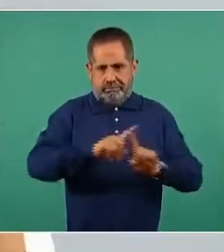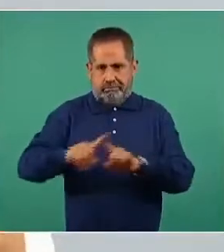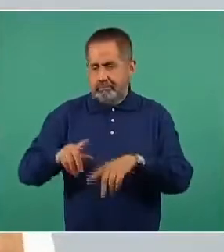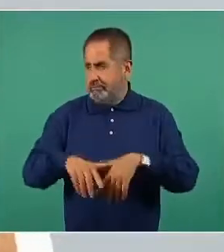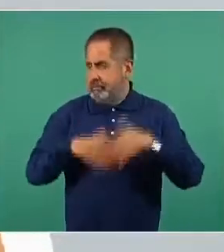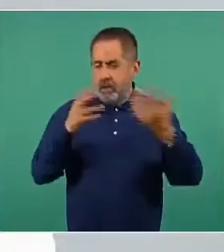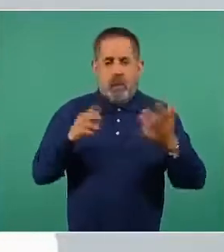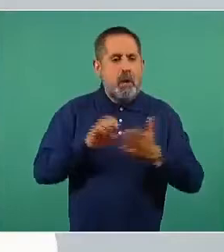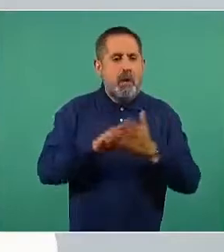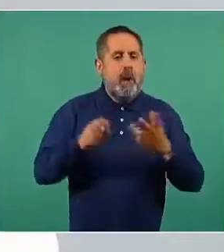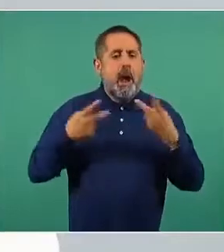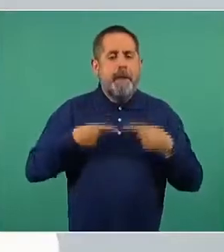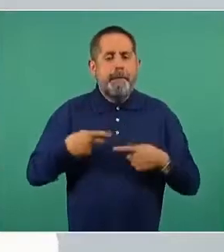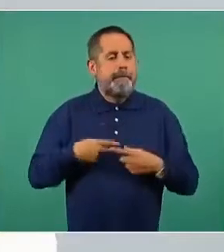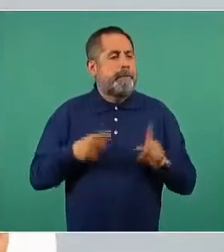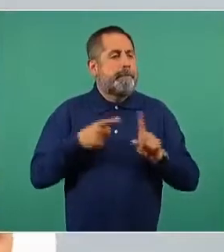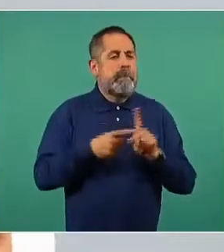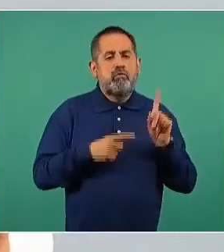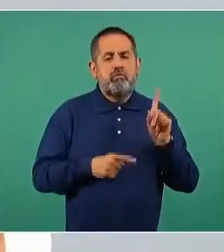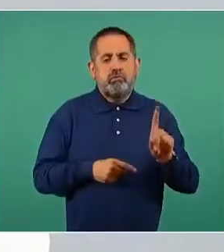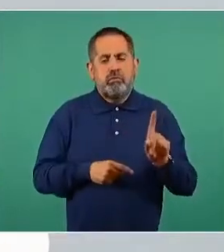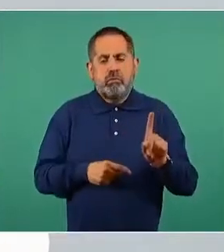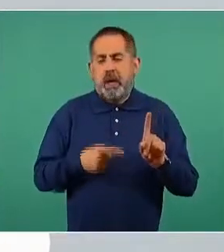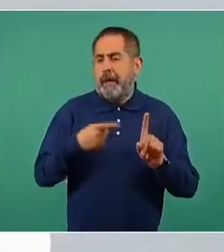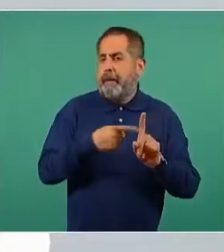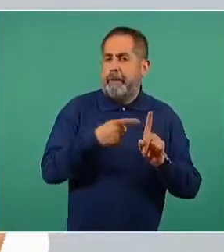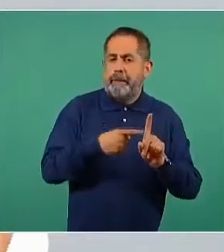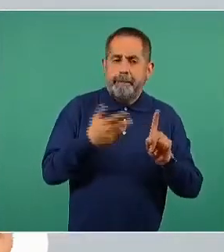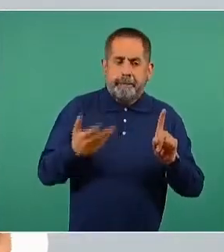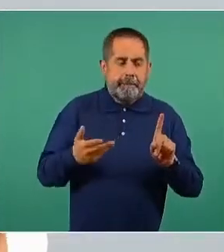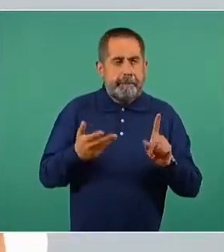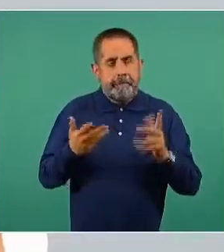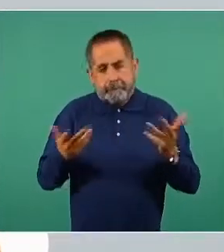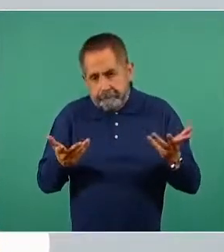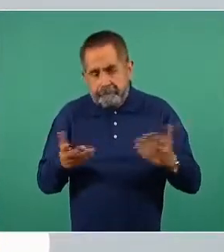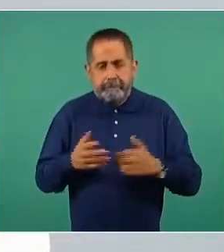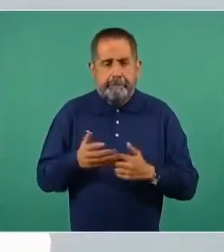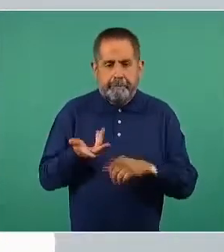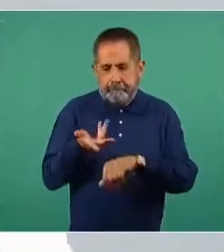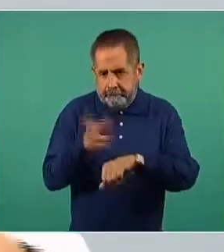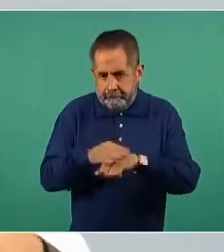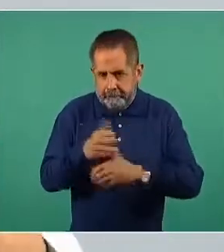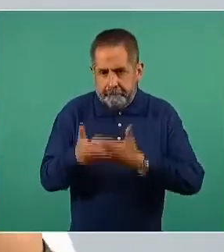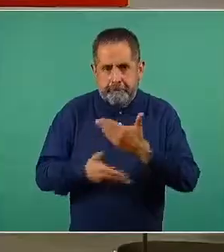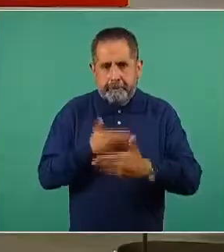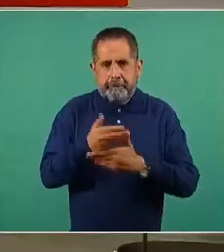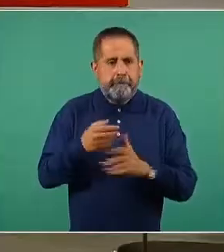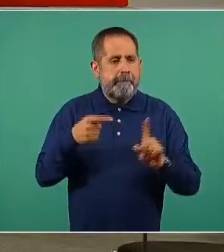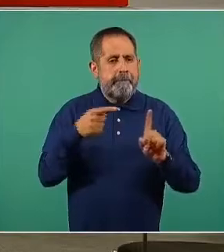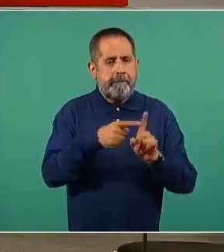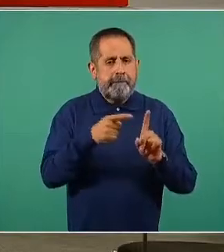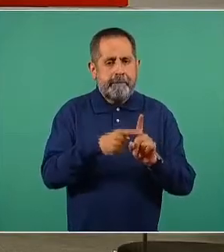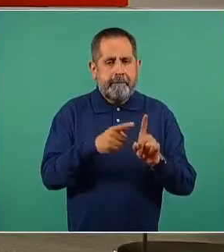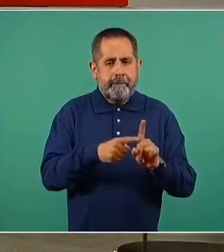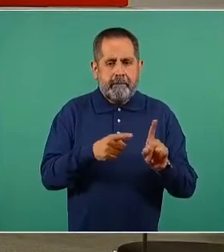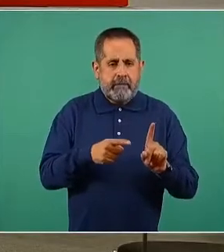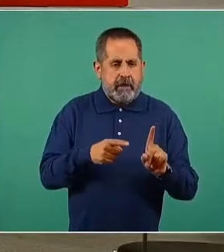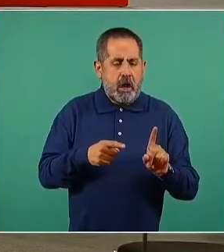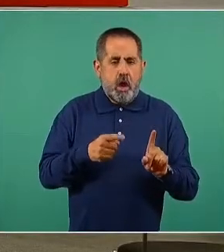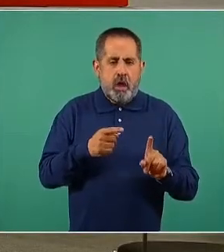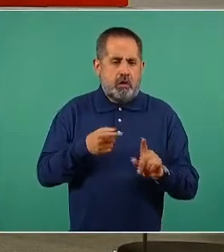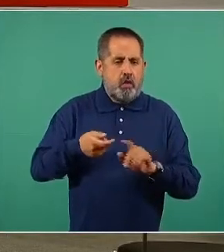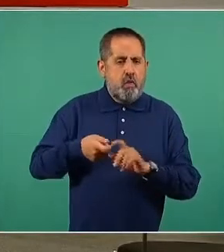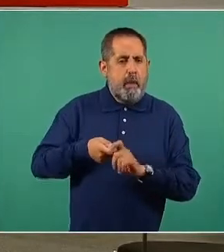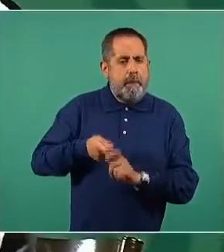ser una persona que con, permítame decirlo así, con la simpleza del uso de un